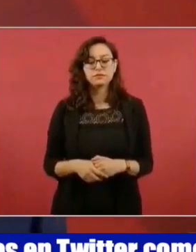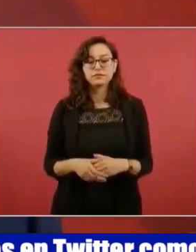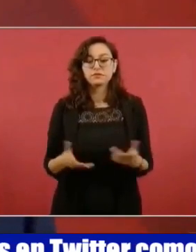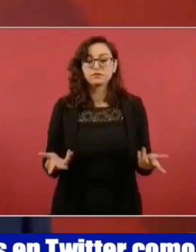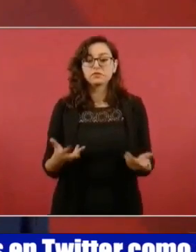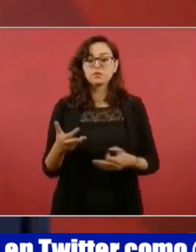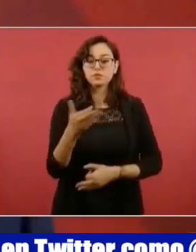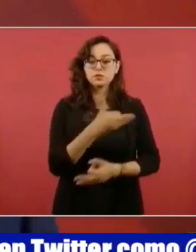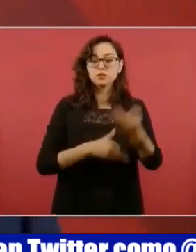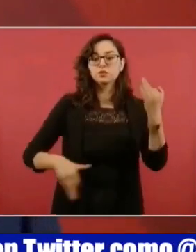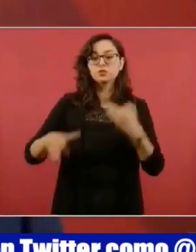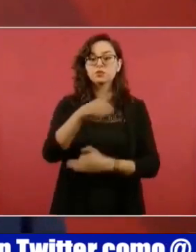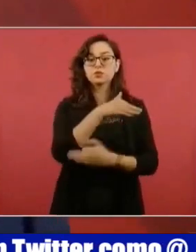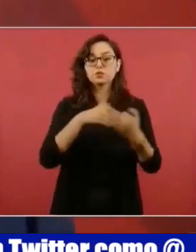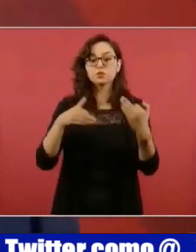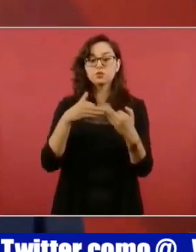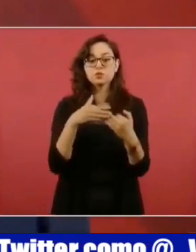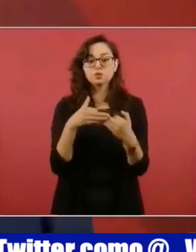la información